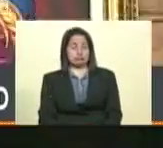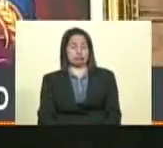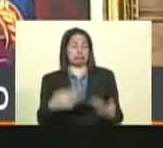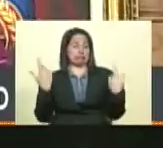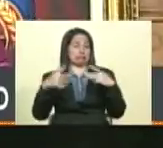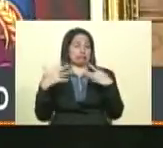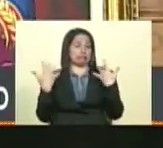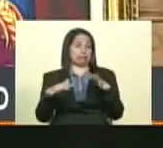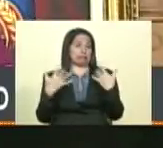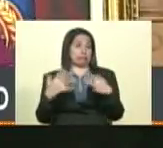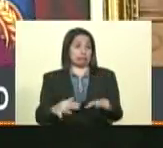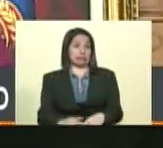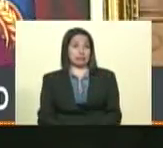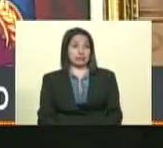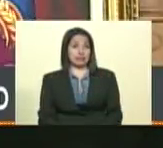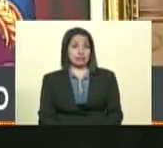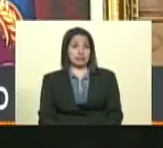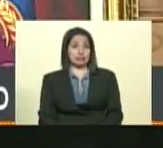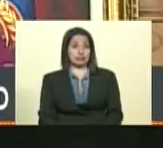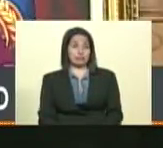Basirruque.